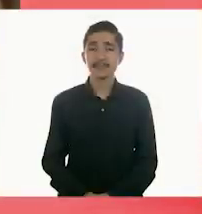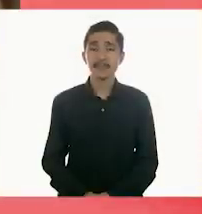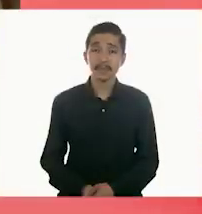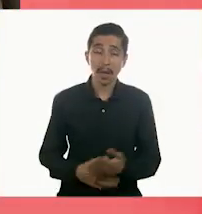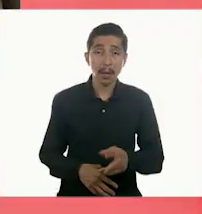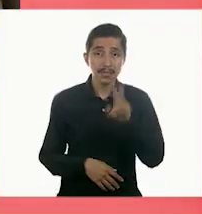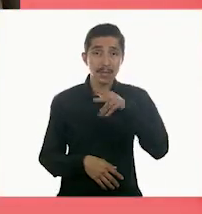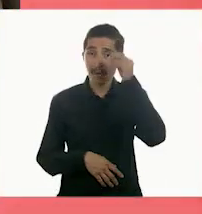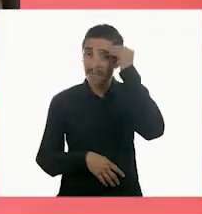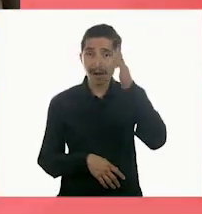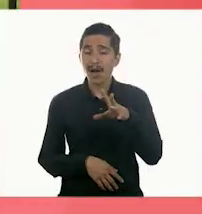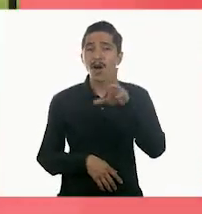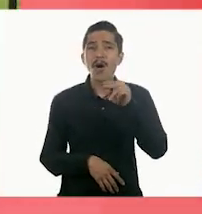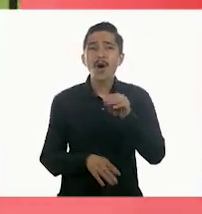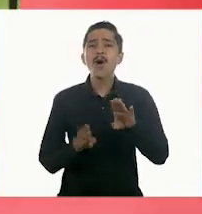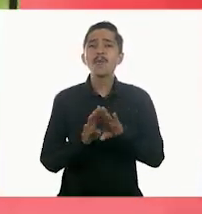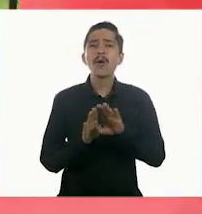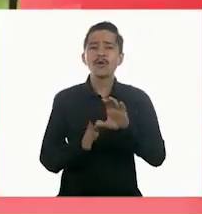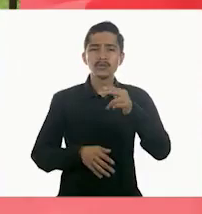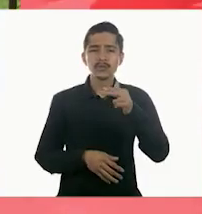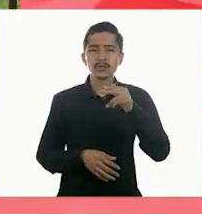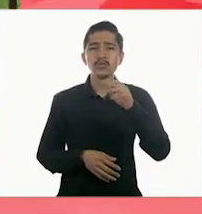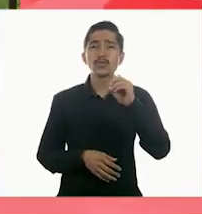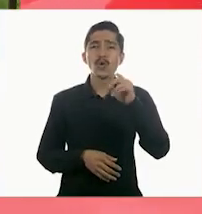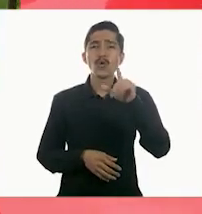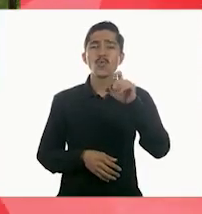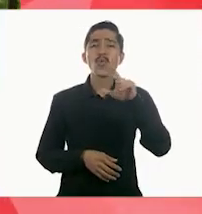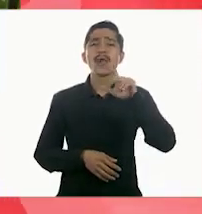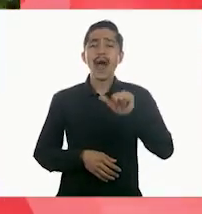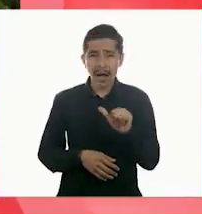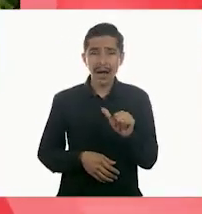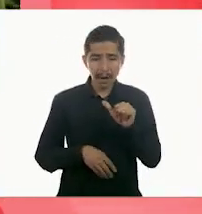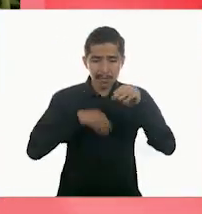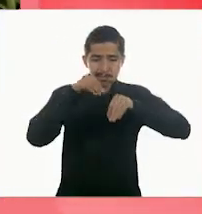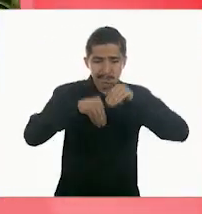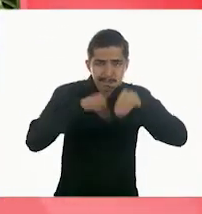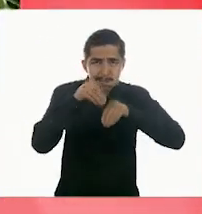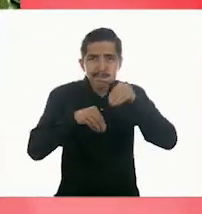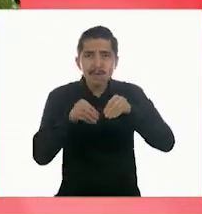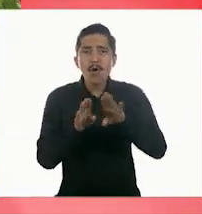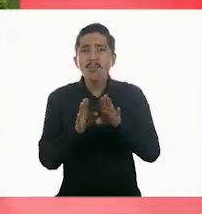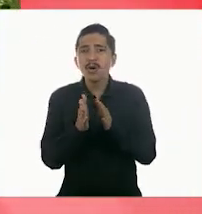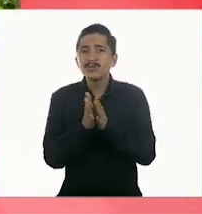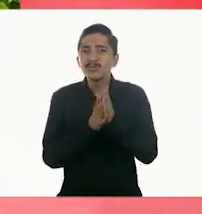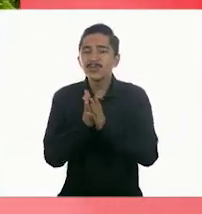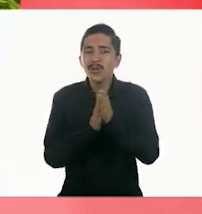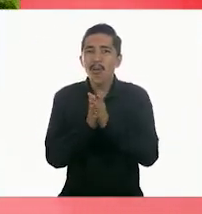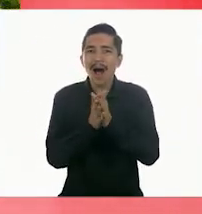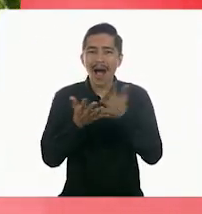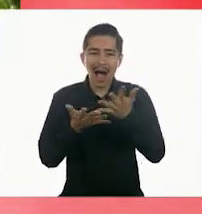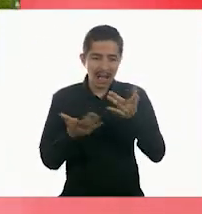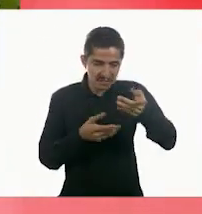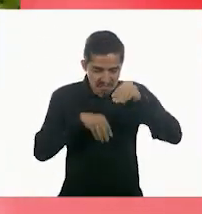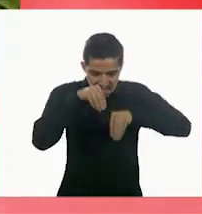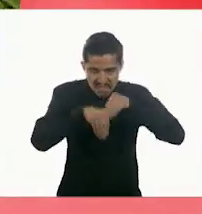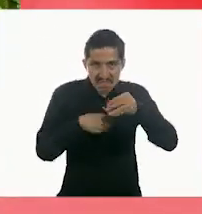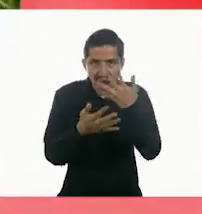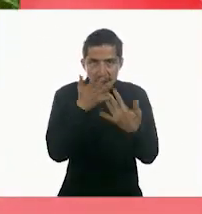Sin olvidar la finca Cholula para conocer la producción y degustar los chocolates Cassette.